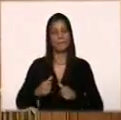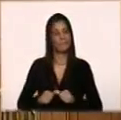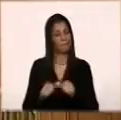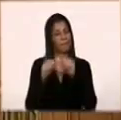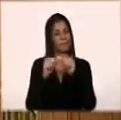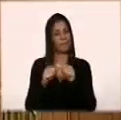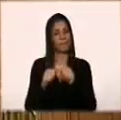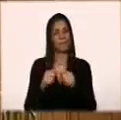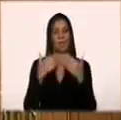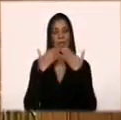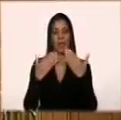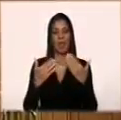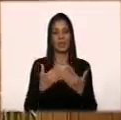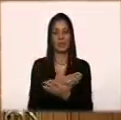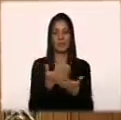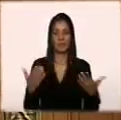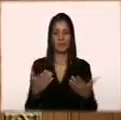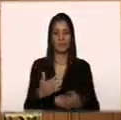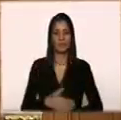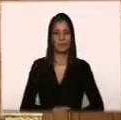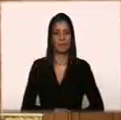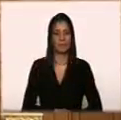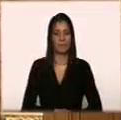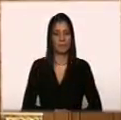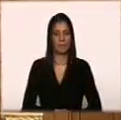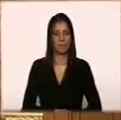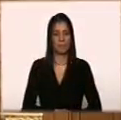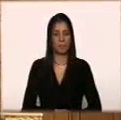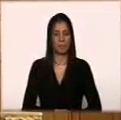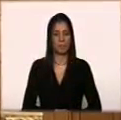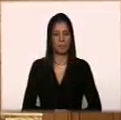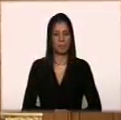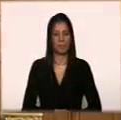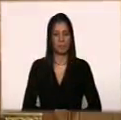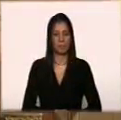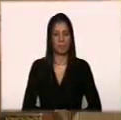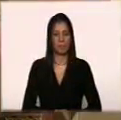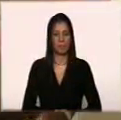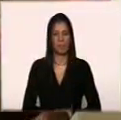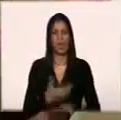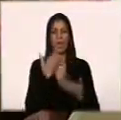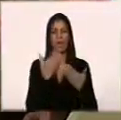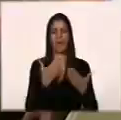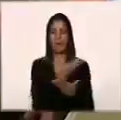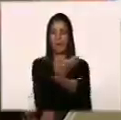Gracias, compatriota, colega constituyente, camarada vocero.